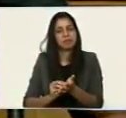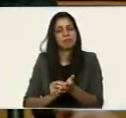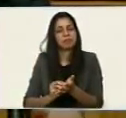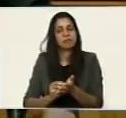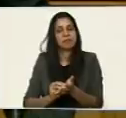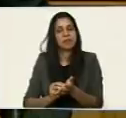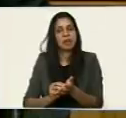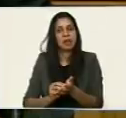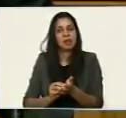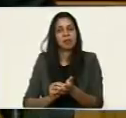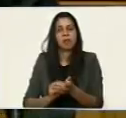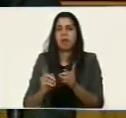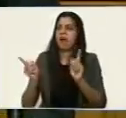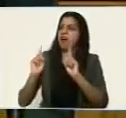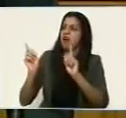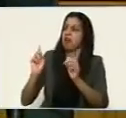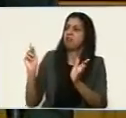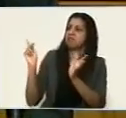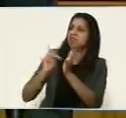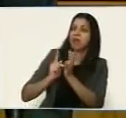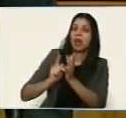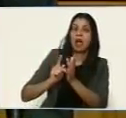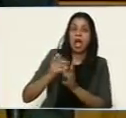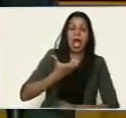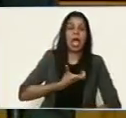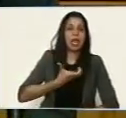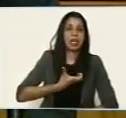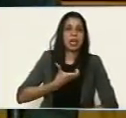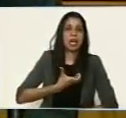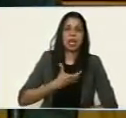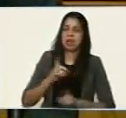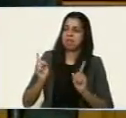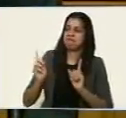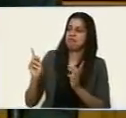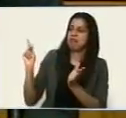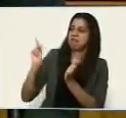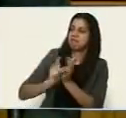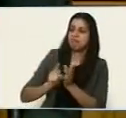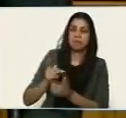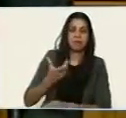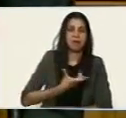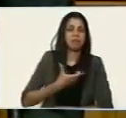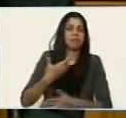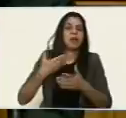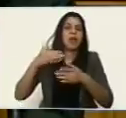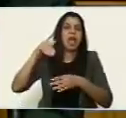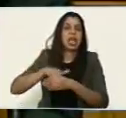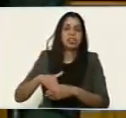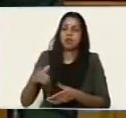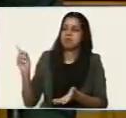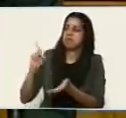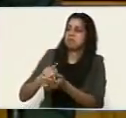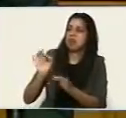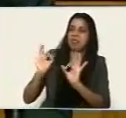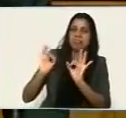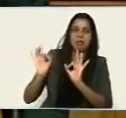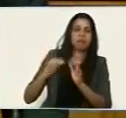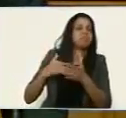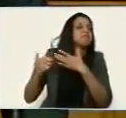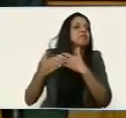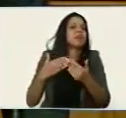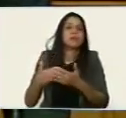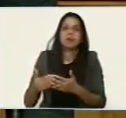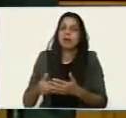no vamos a participar en las elecciones de alcalde porque no las vamos a validar. Muy bien, ahorita tenemos nosotros